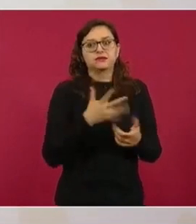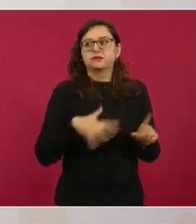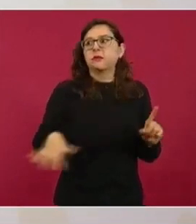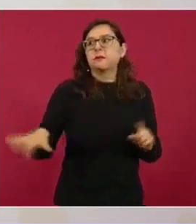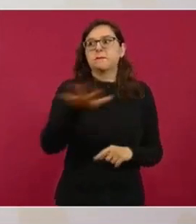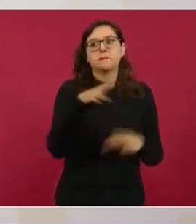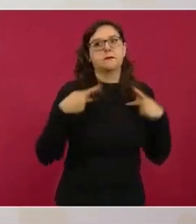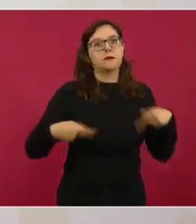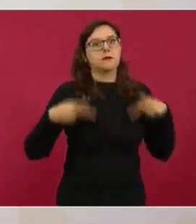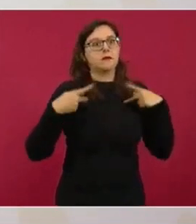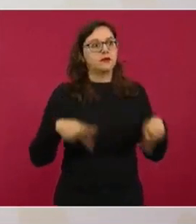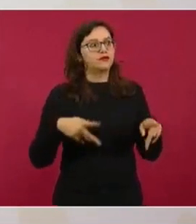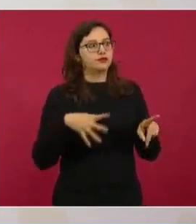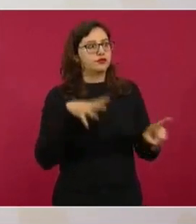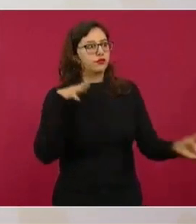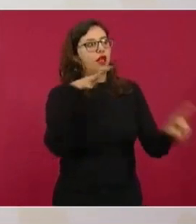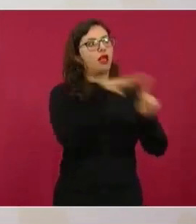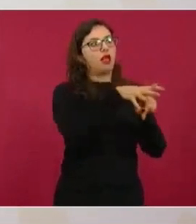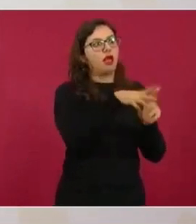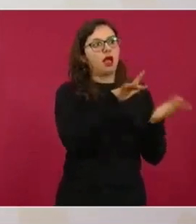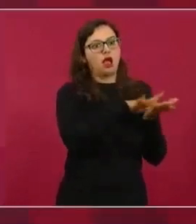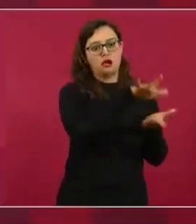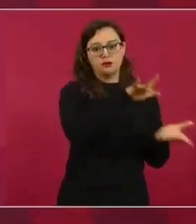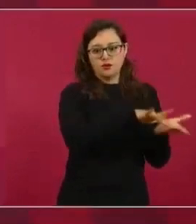Entonces había una euforia, o sea,